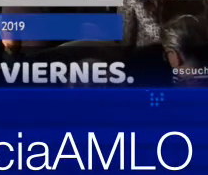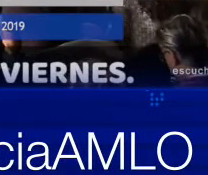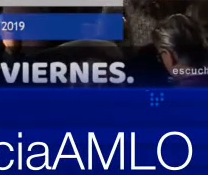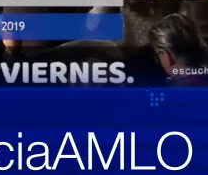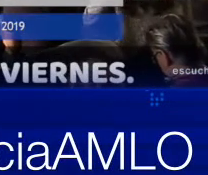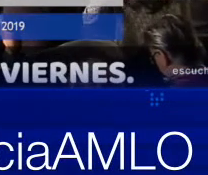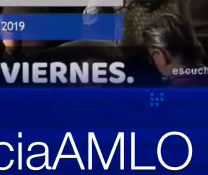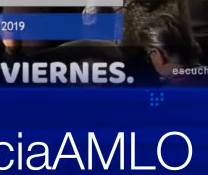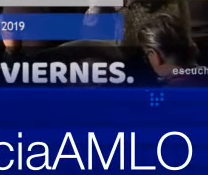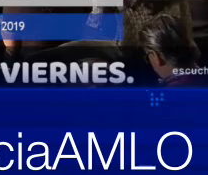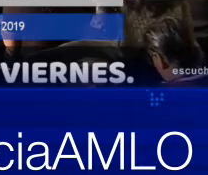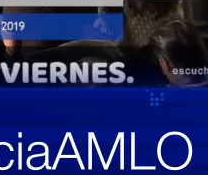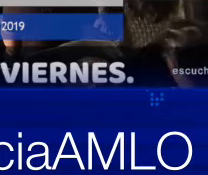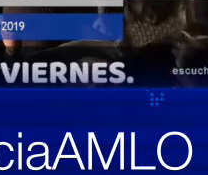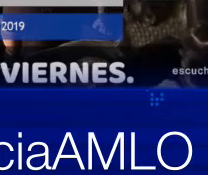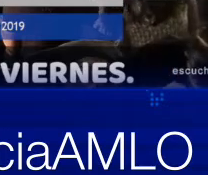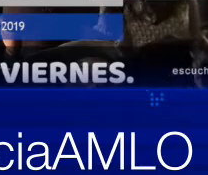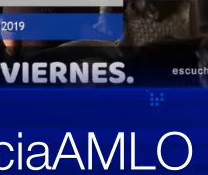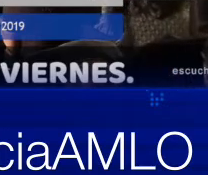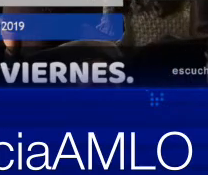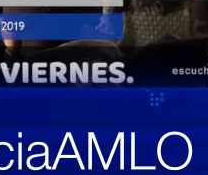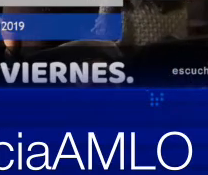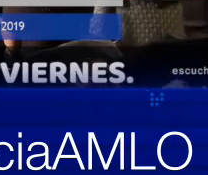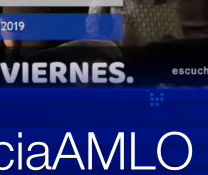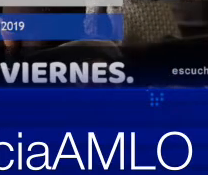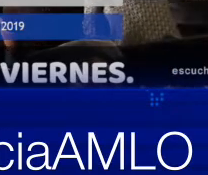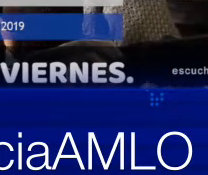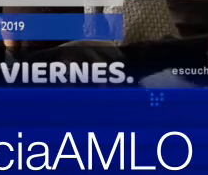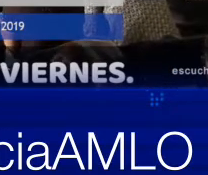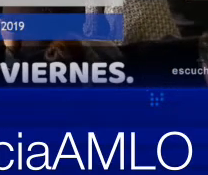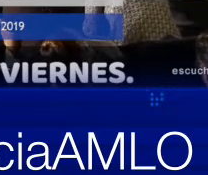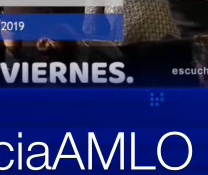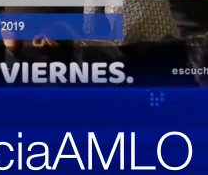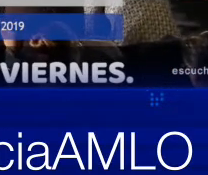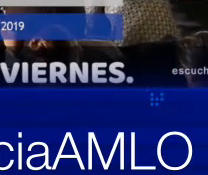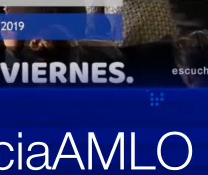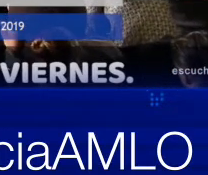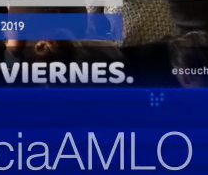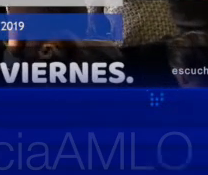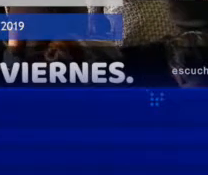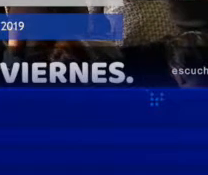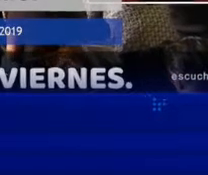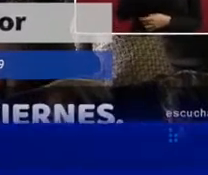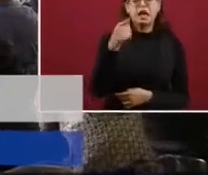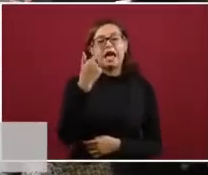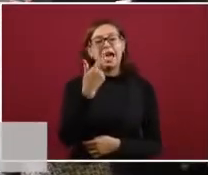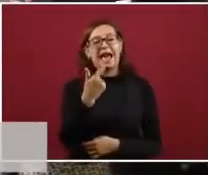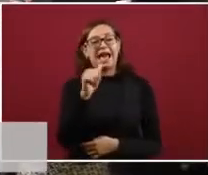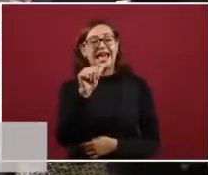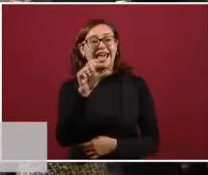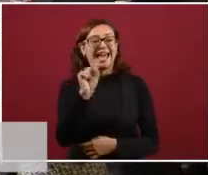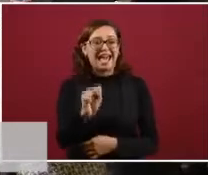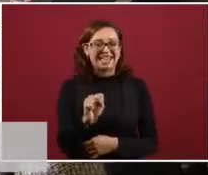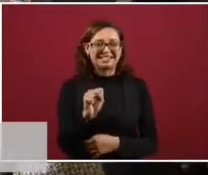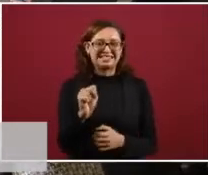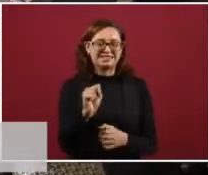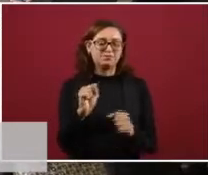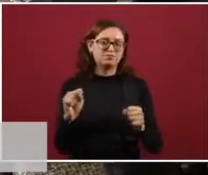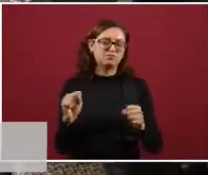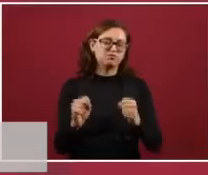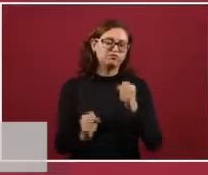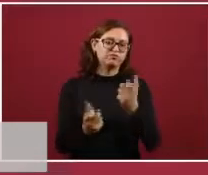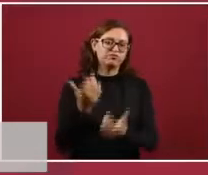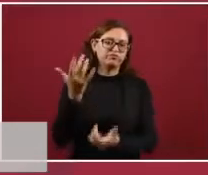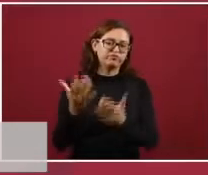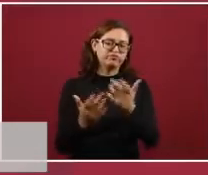vamos a informar sobre una fuga de gas que hubo ayer. El día de hoy el